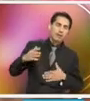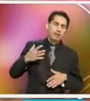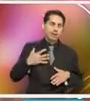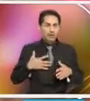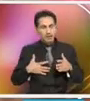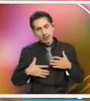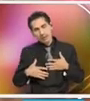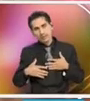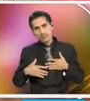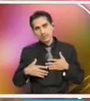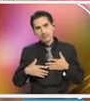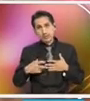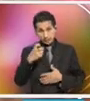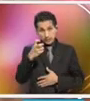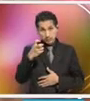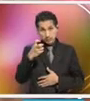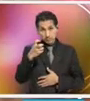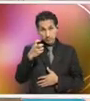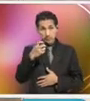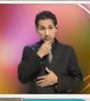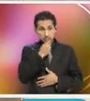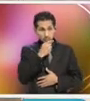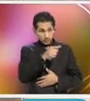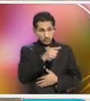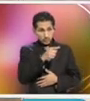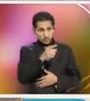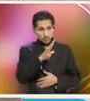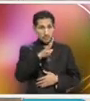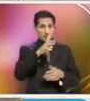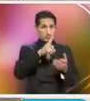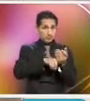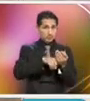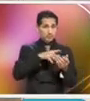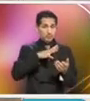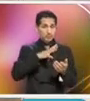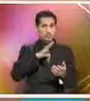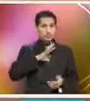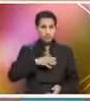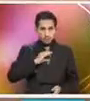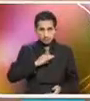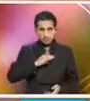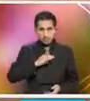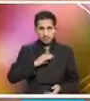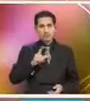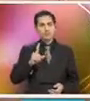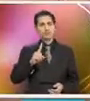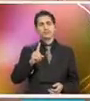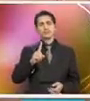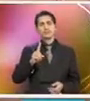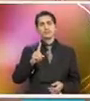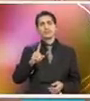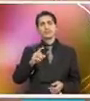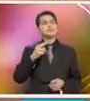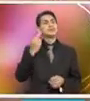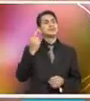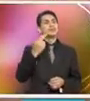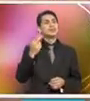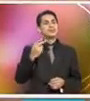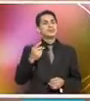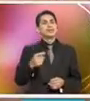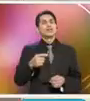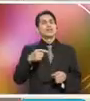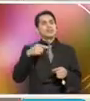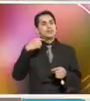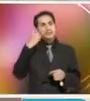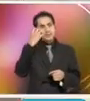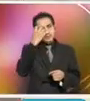debe hacer es acudir al médico. Para descartar, ¿no? Para ir descartando posibles patologías y en caso de que exista una, detectarla, porque es importante